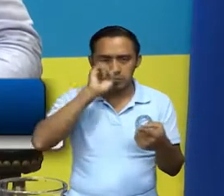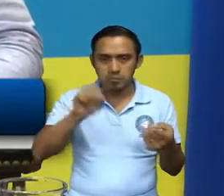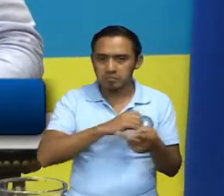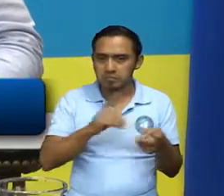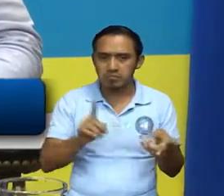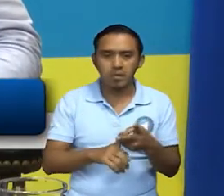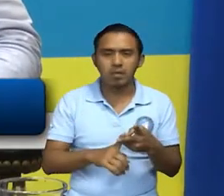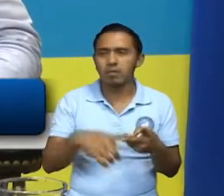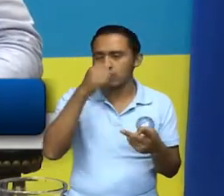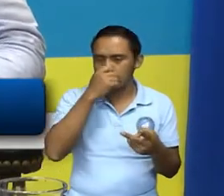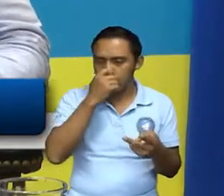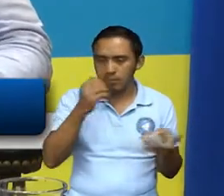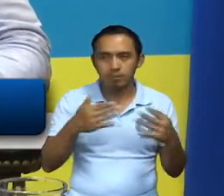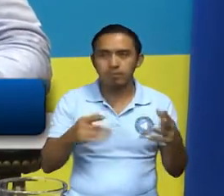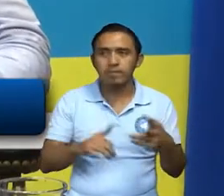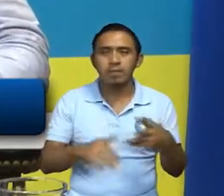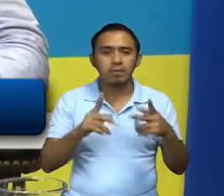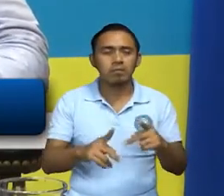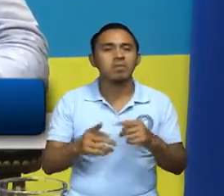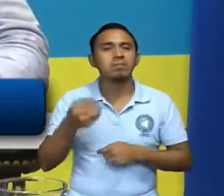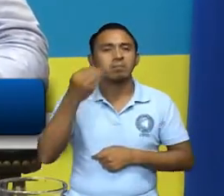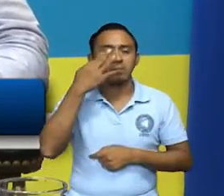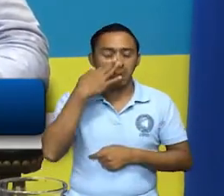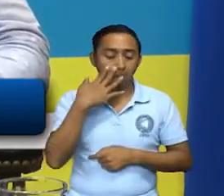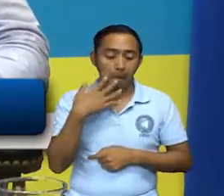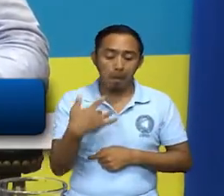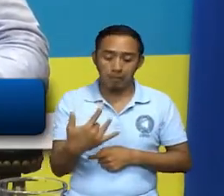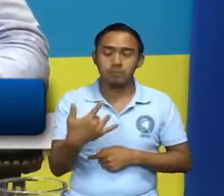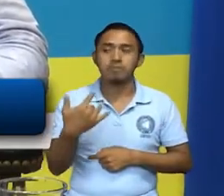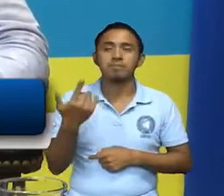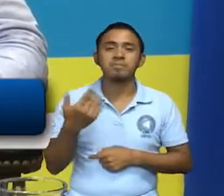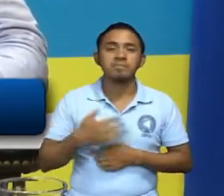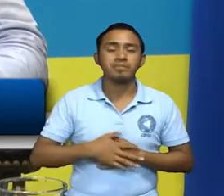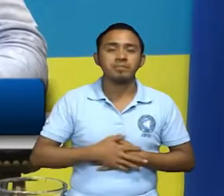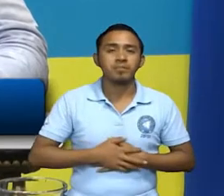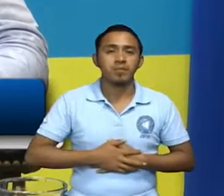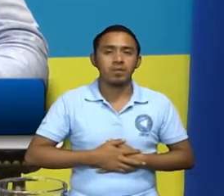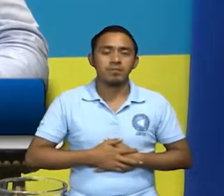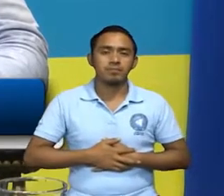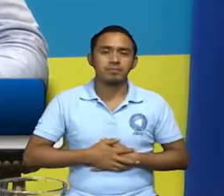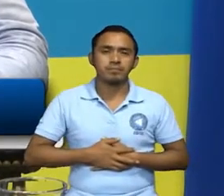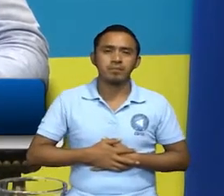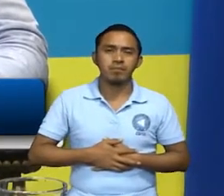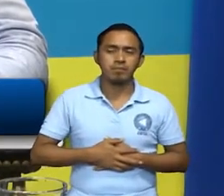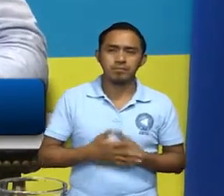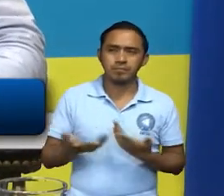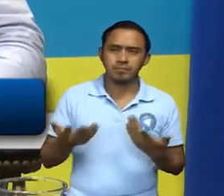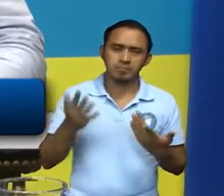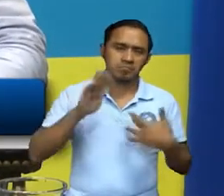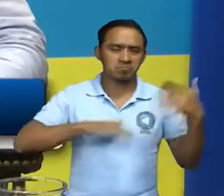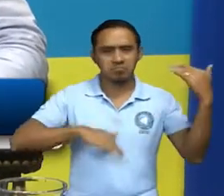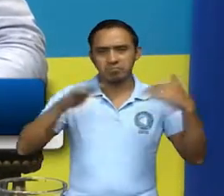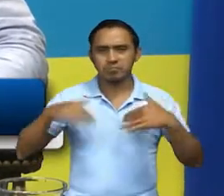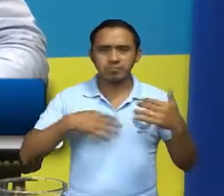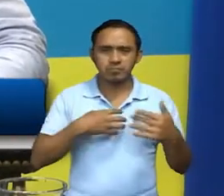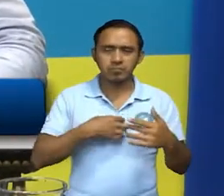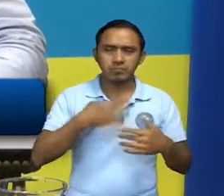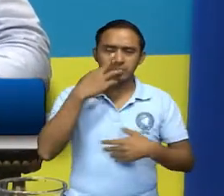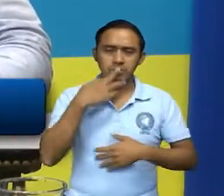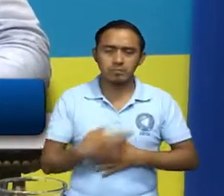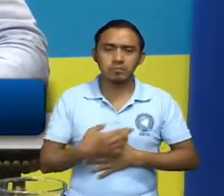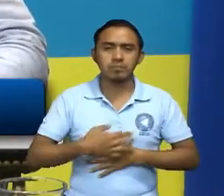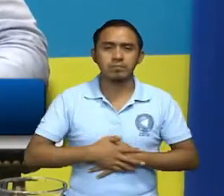no hay resfriado, pero la persona sangra de vez en cuando. Es una manera recurrente en que se presenta el